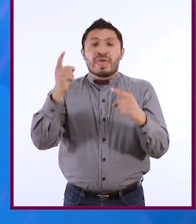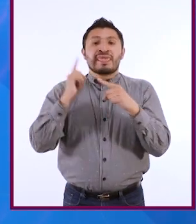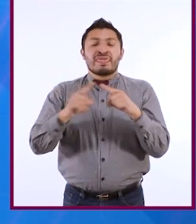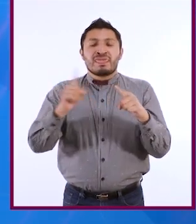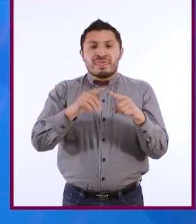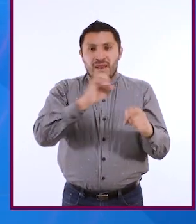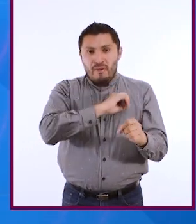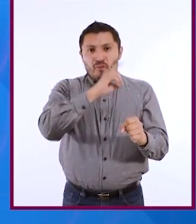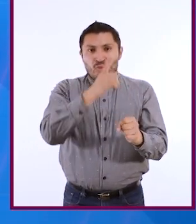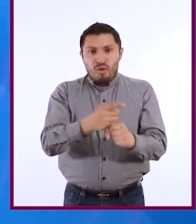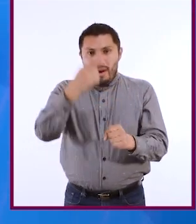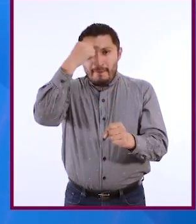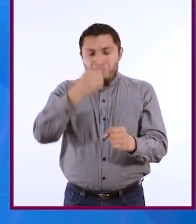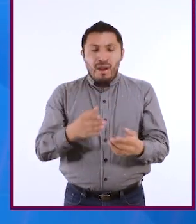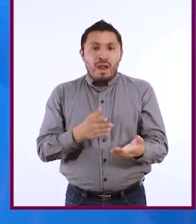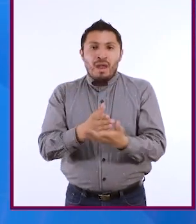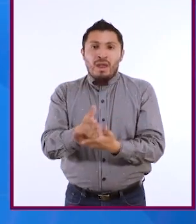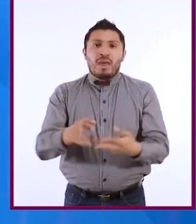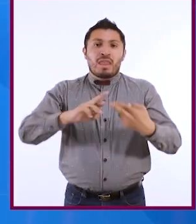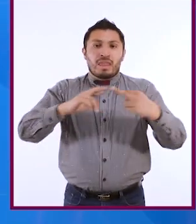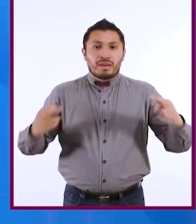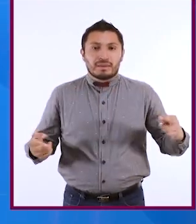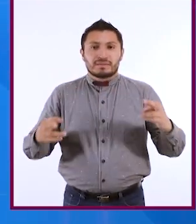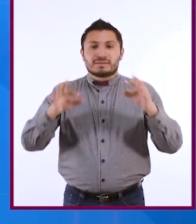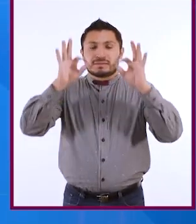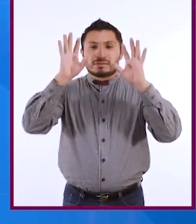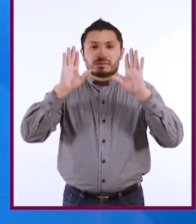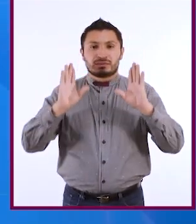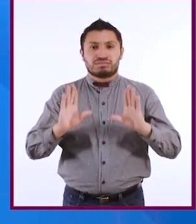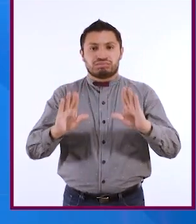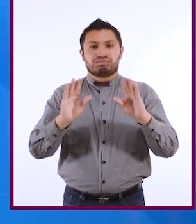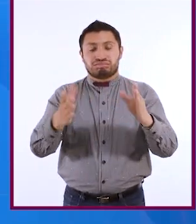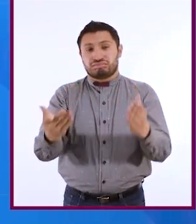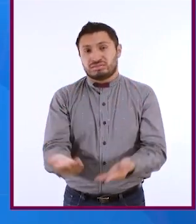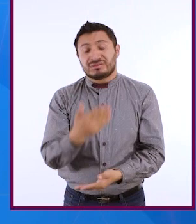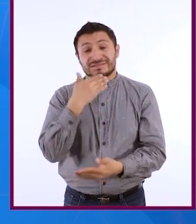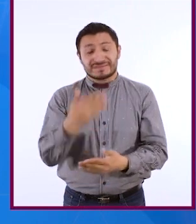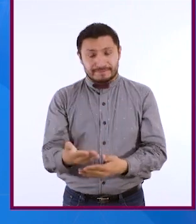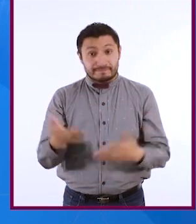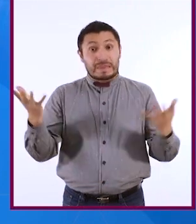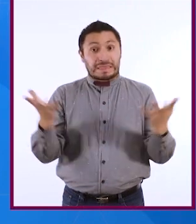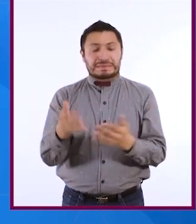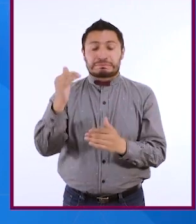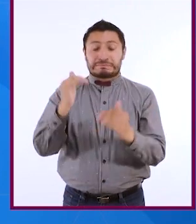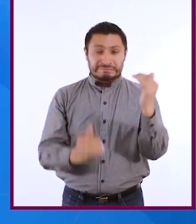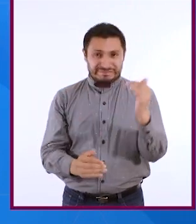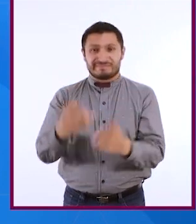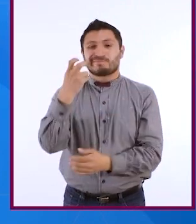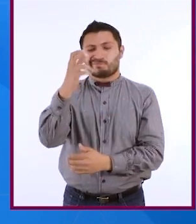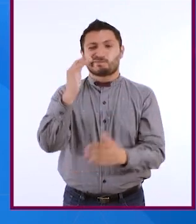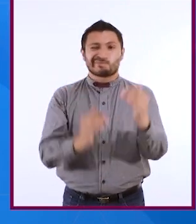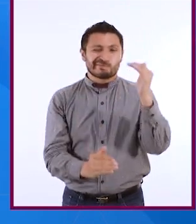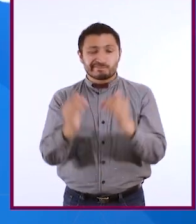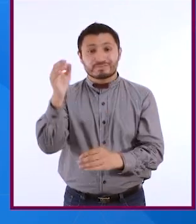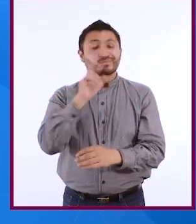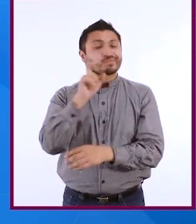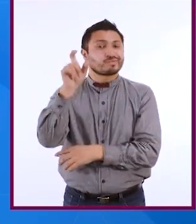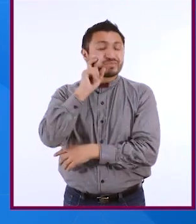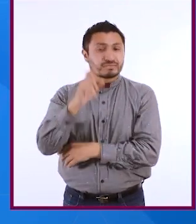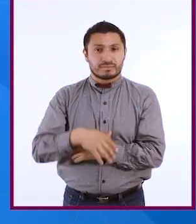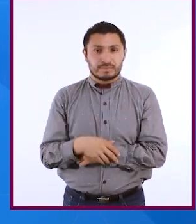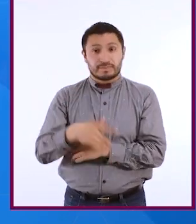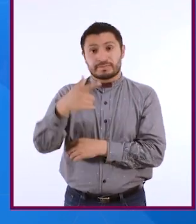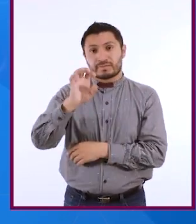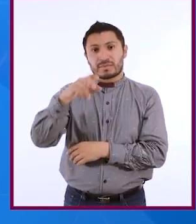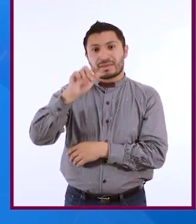de oportunidades para acceder a los recursos formativos, se produce desigualdad. La desigualdad de género